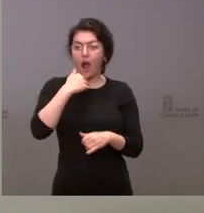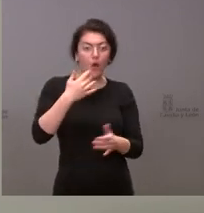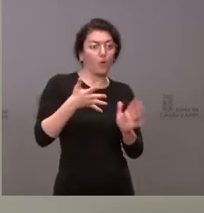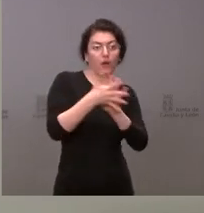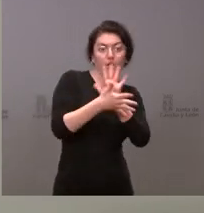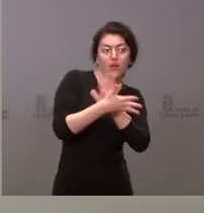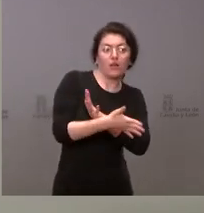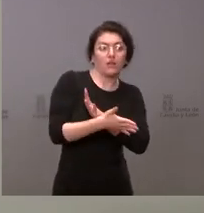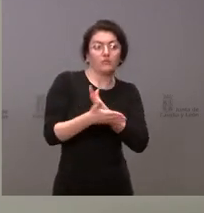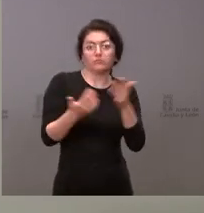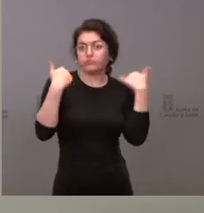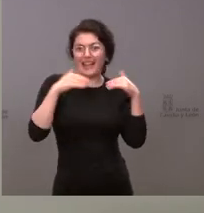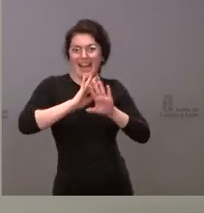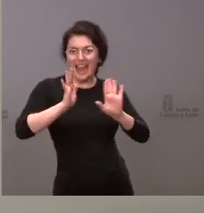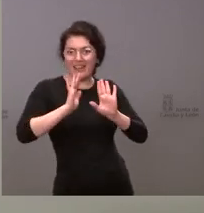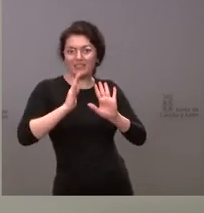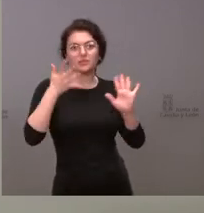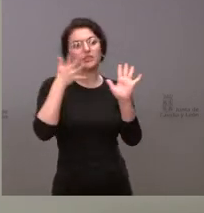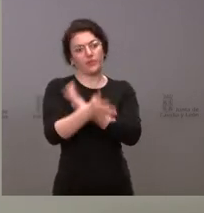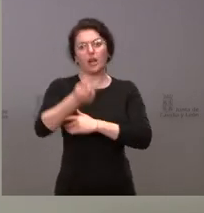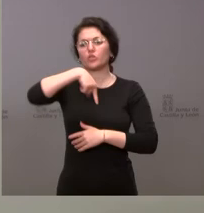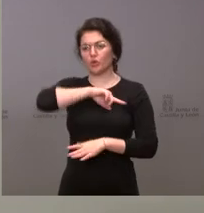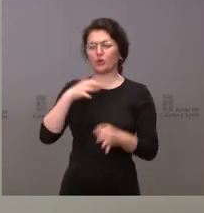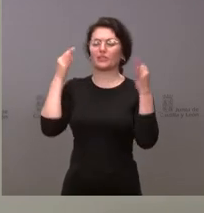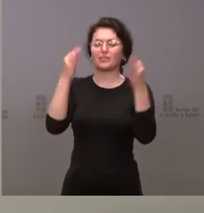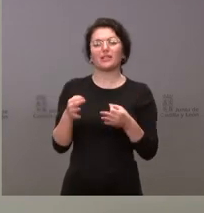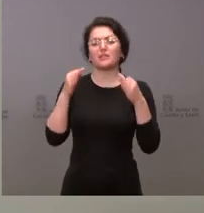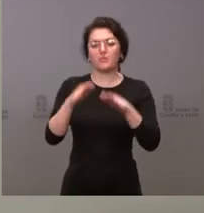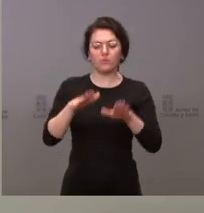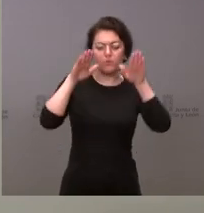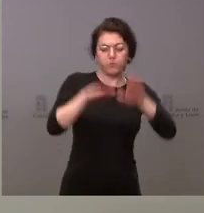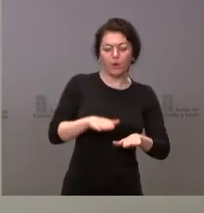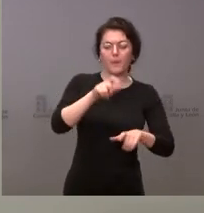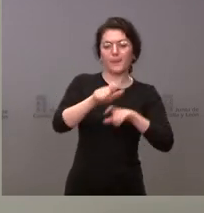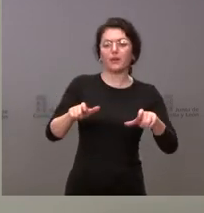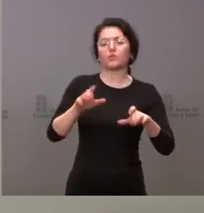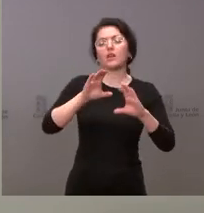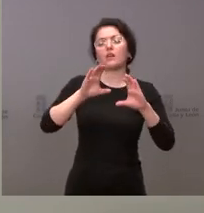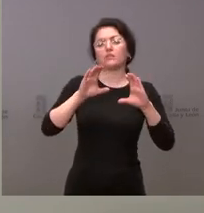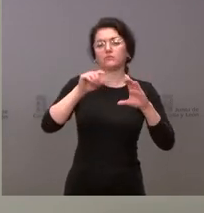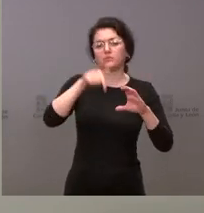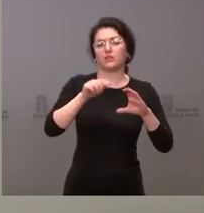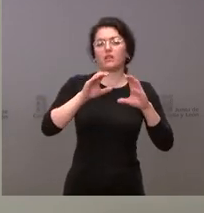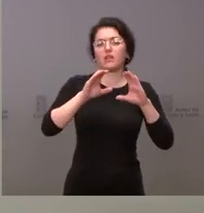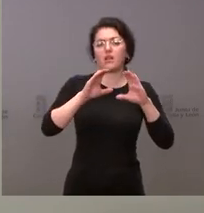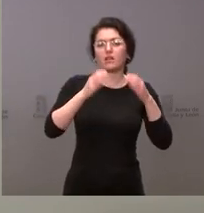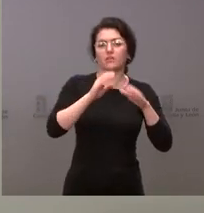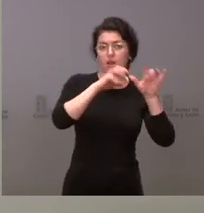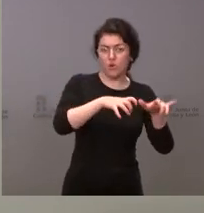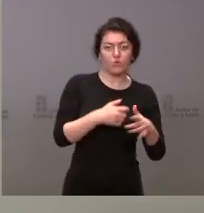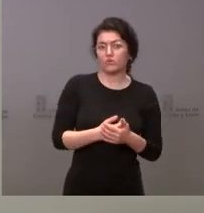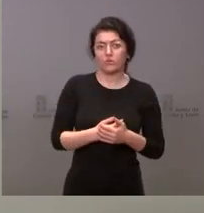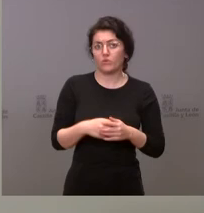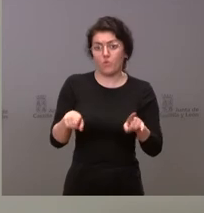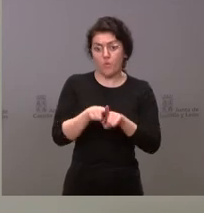al gobierno de españa' vamos a estar siempre al lado de las personas de castilla y león' lo hemos hecho siempre y lo seguirá siendo el próximo gobierno y lo